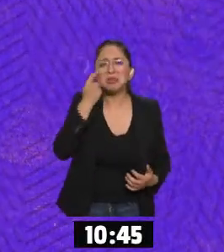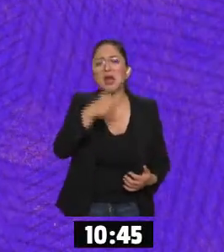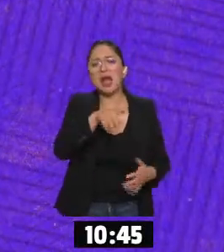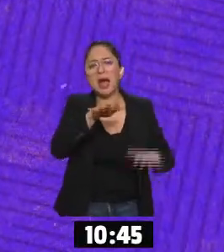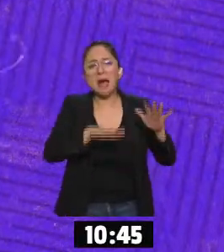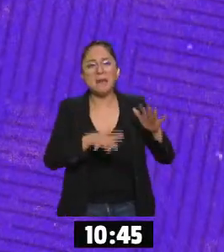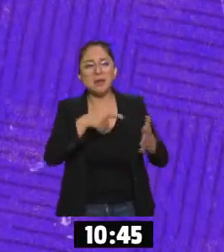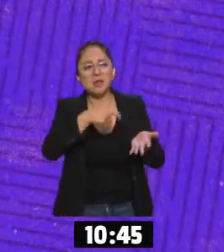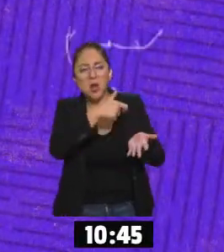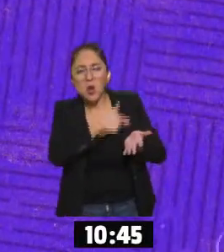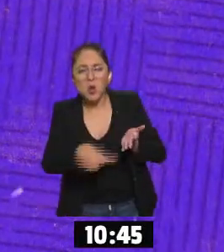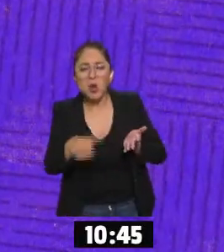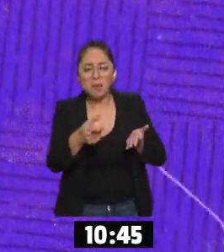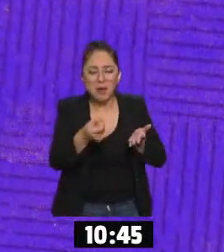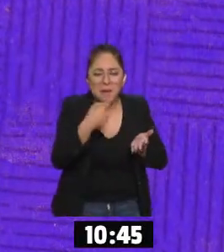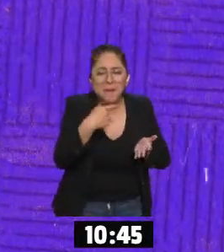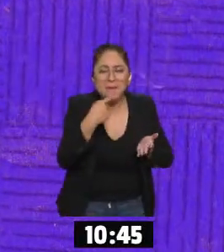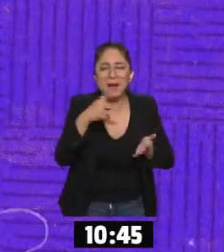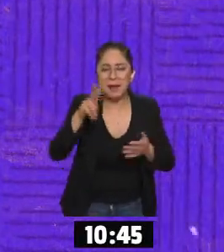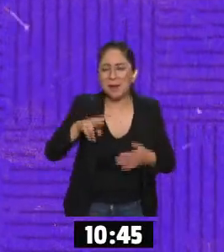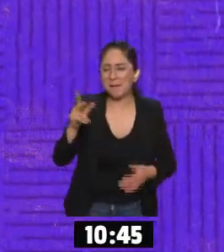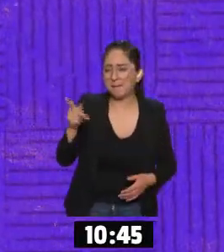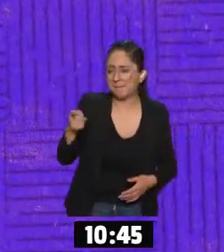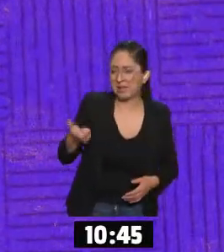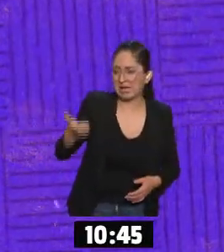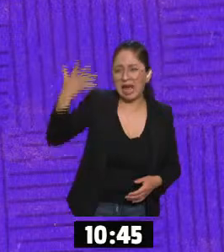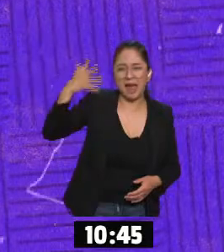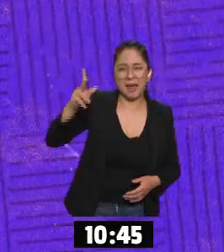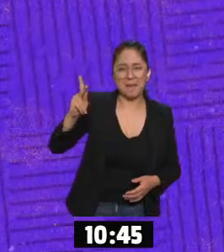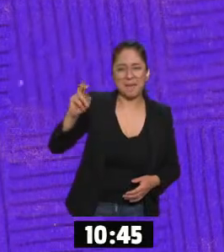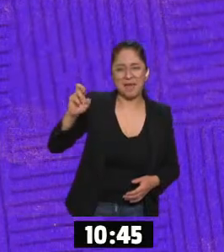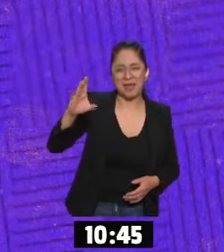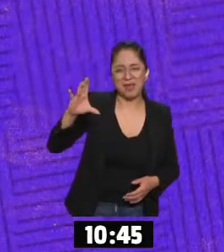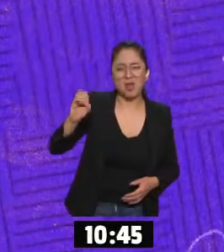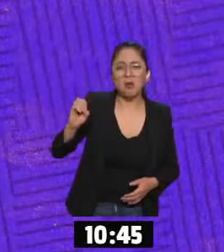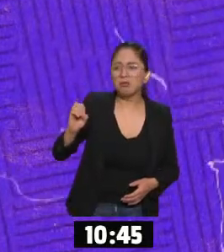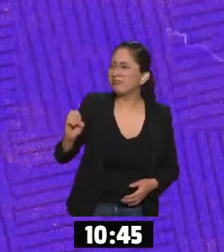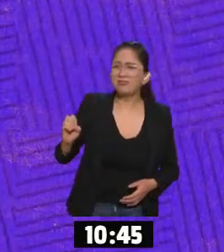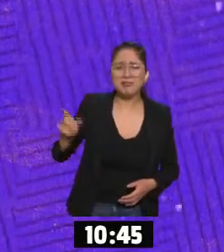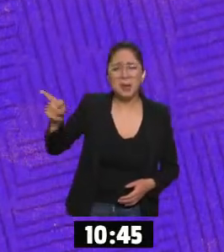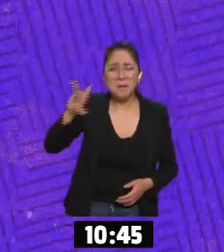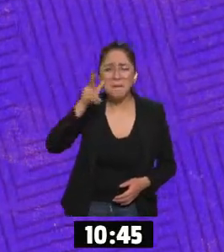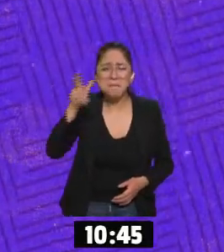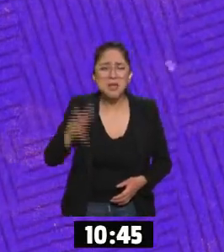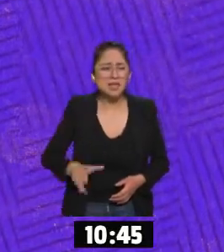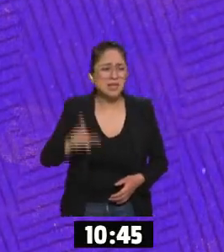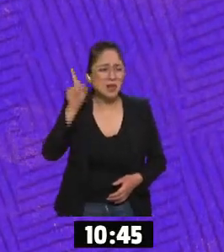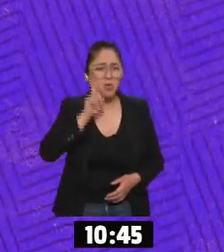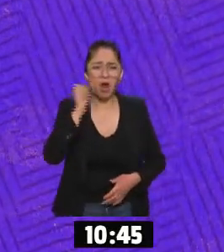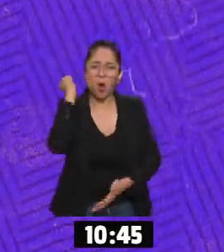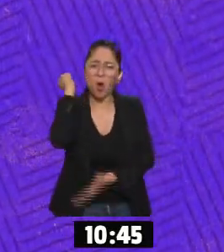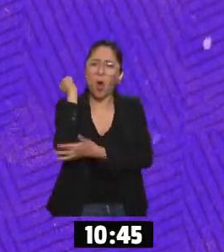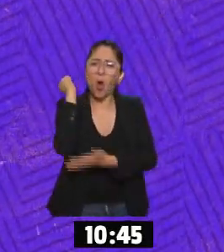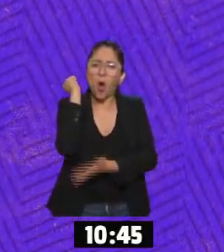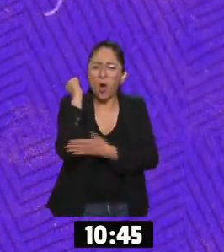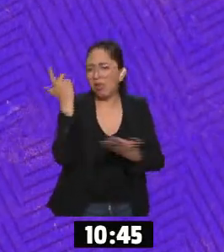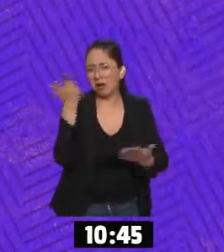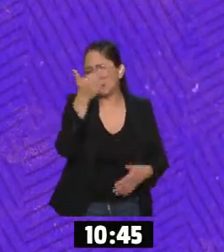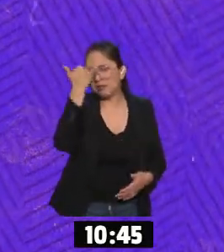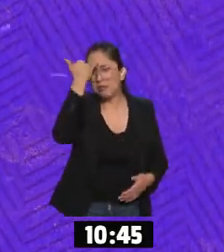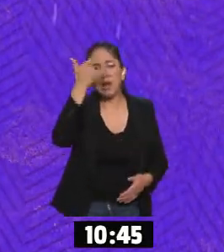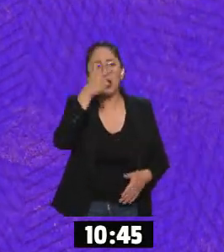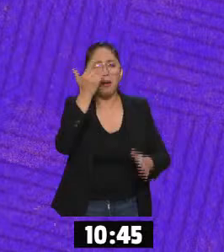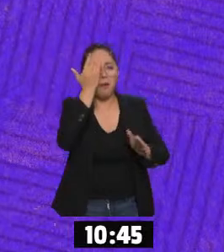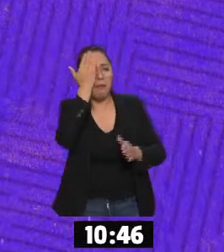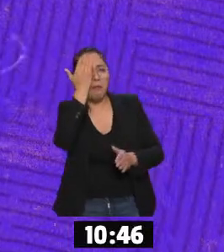las croquetas esas del Diamond, del Petco, ¿verdad? No, hombre, pinche vieja coda. Van a decir ustedes, limosnero